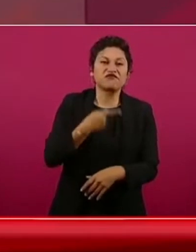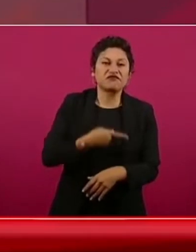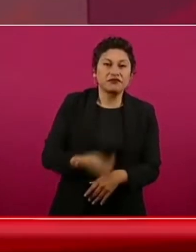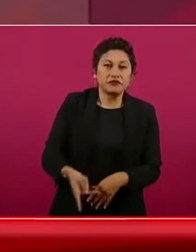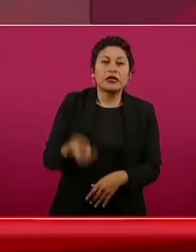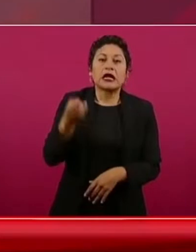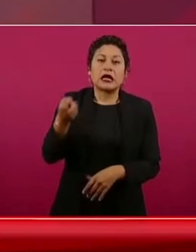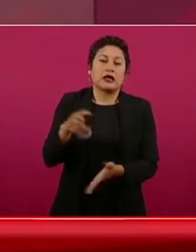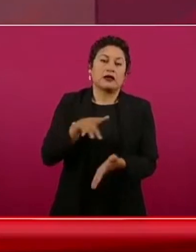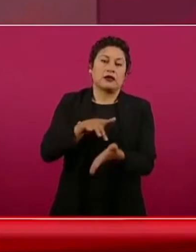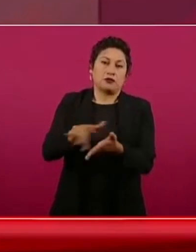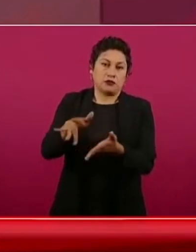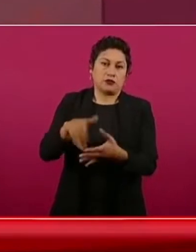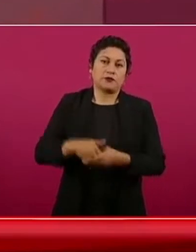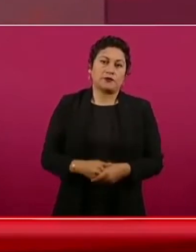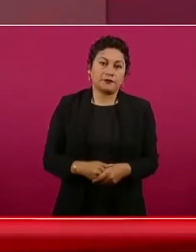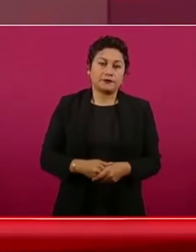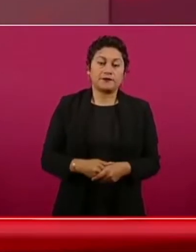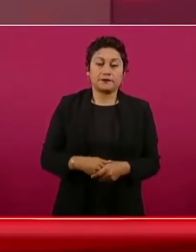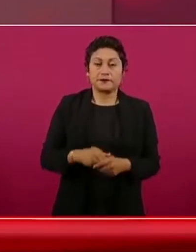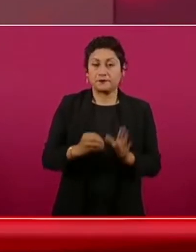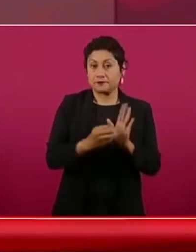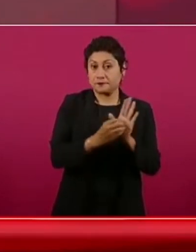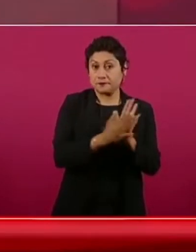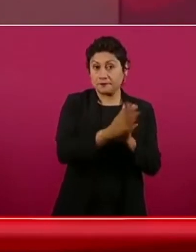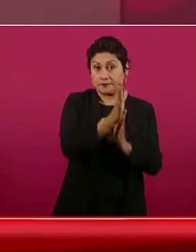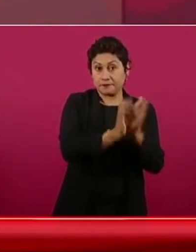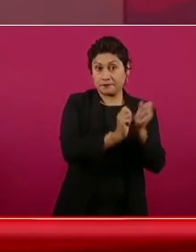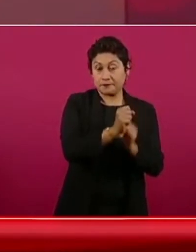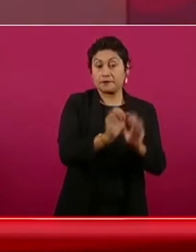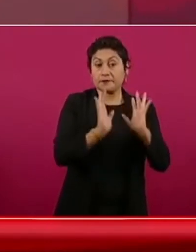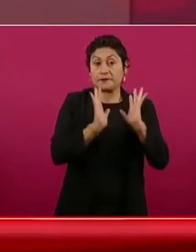el derecho a la salud.